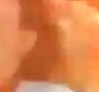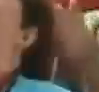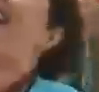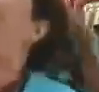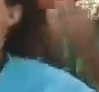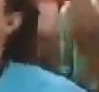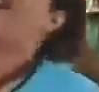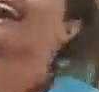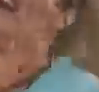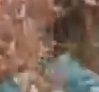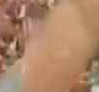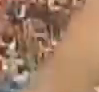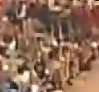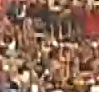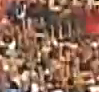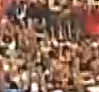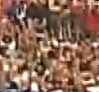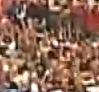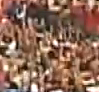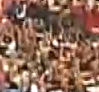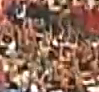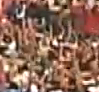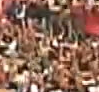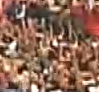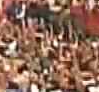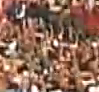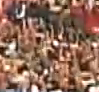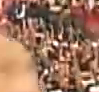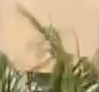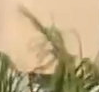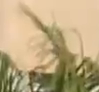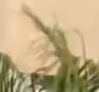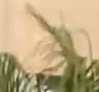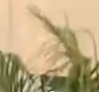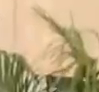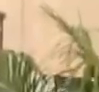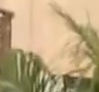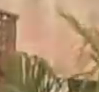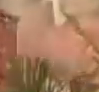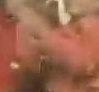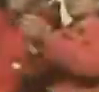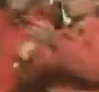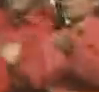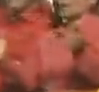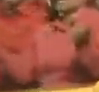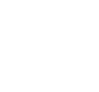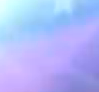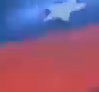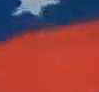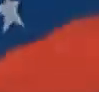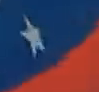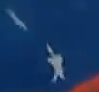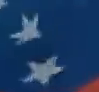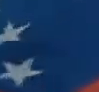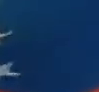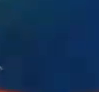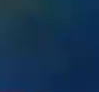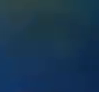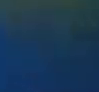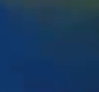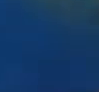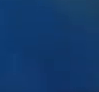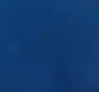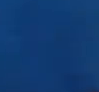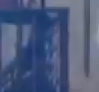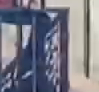Unidos. Aquí hay dignidad, carajo. Aquí hay pueblo dispuesto a defender esta tierra. Nosotros